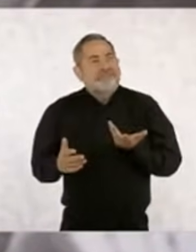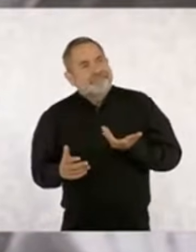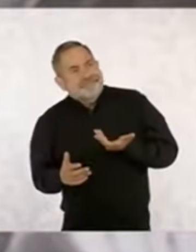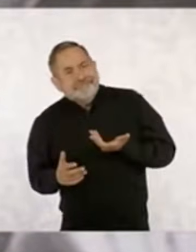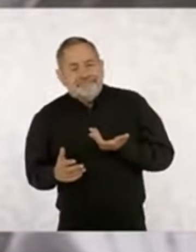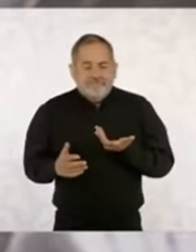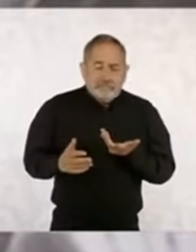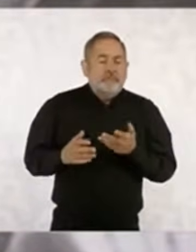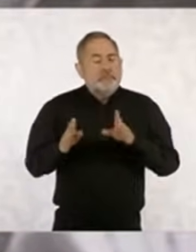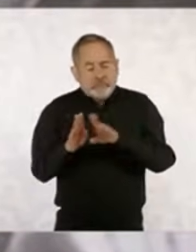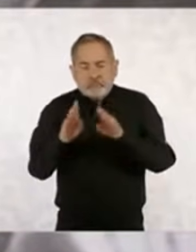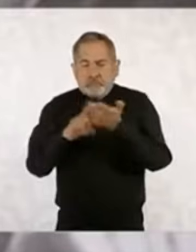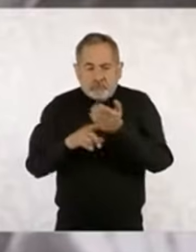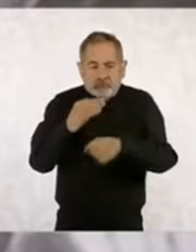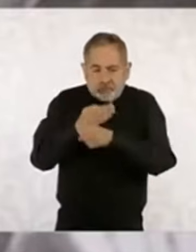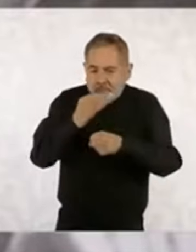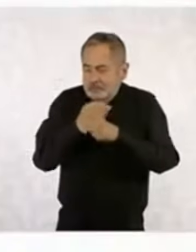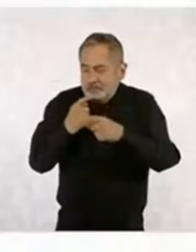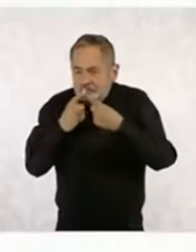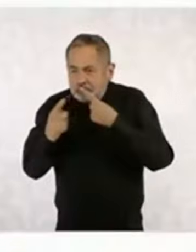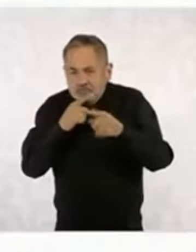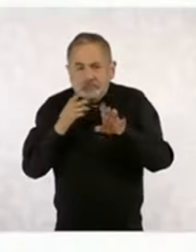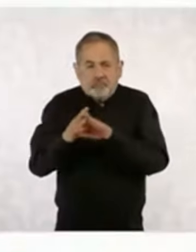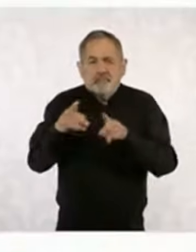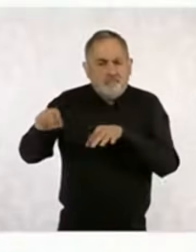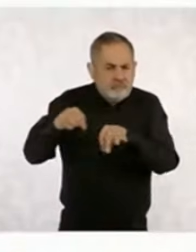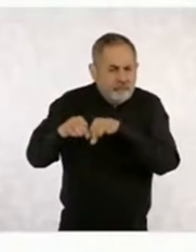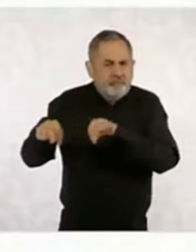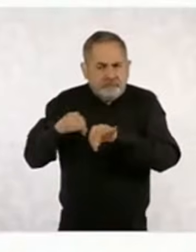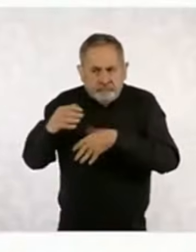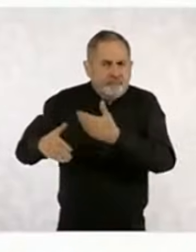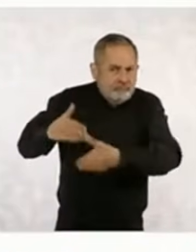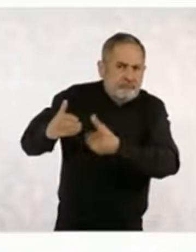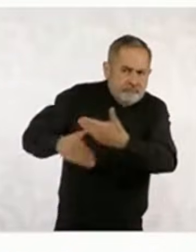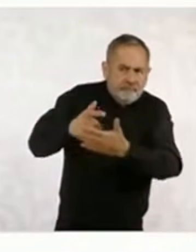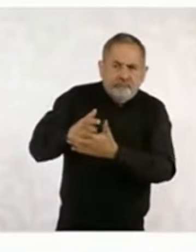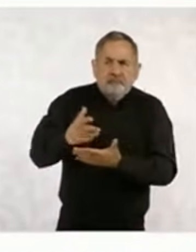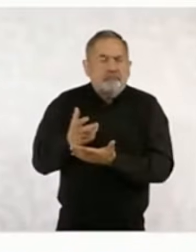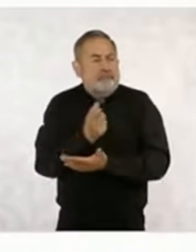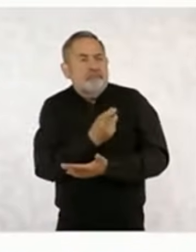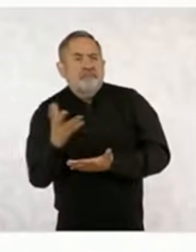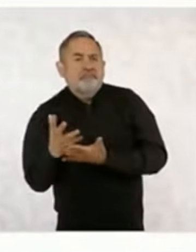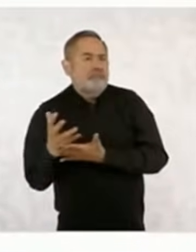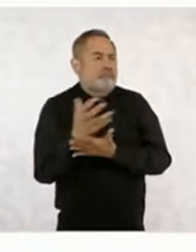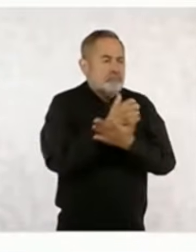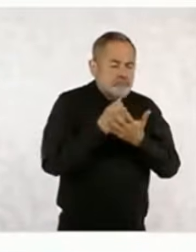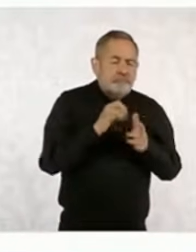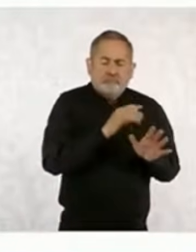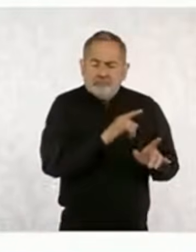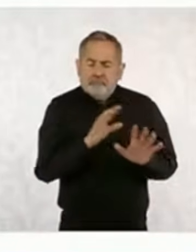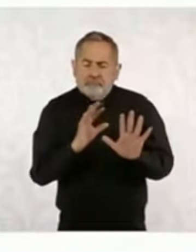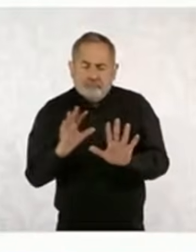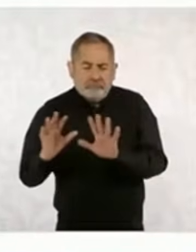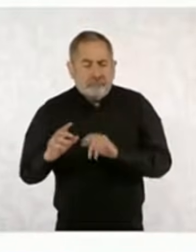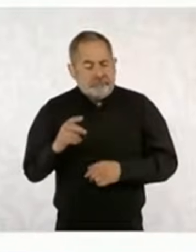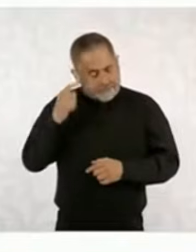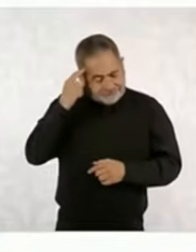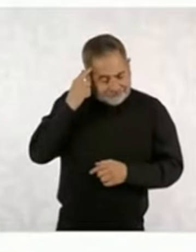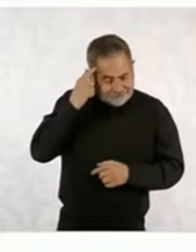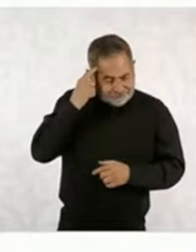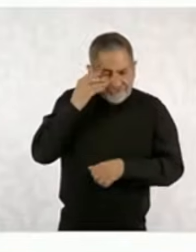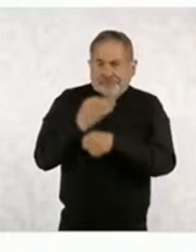y mejoras en la elevación de la productividad y la generación de riqueza. Por ello es justo que con el avance